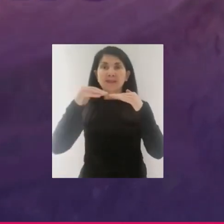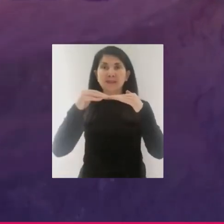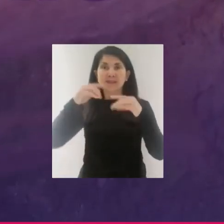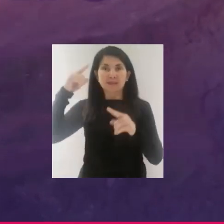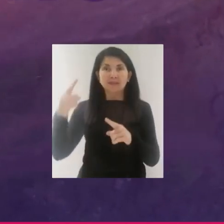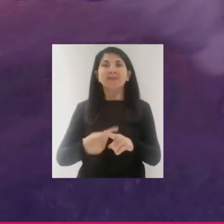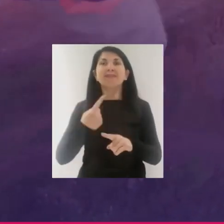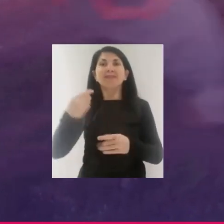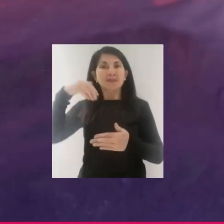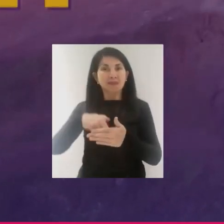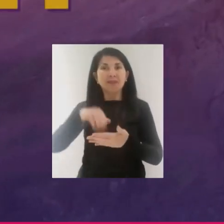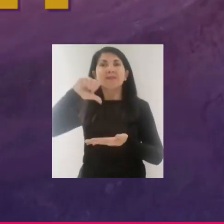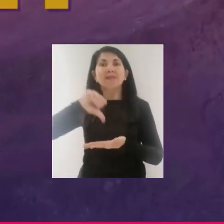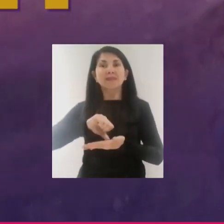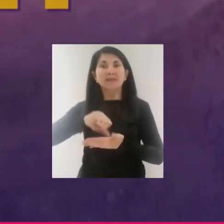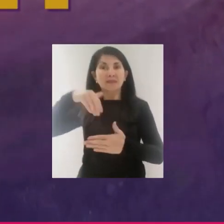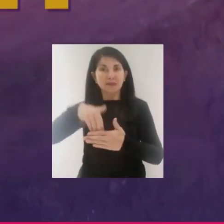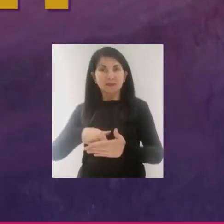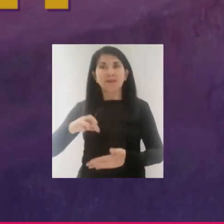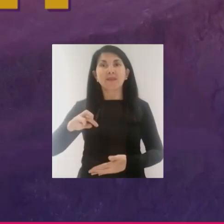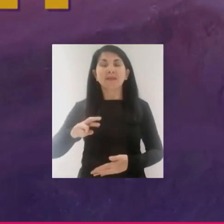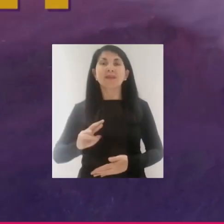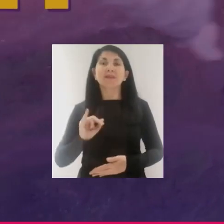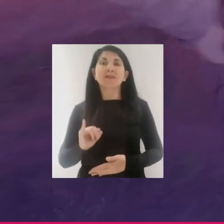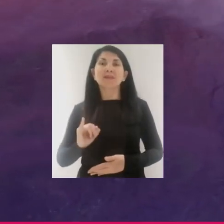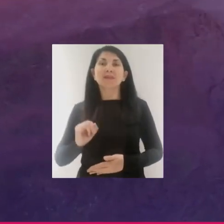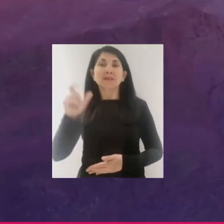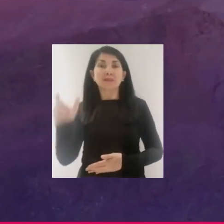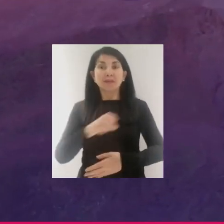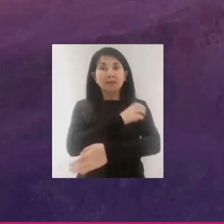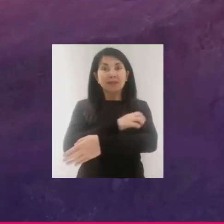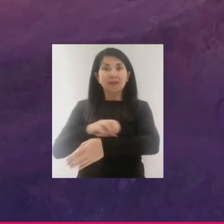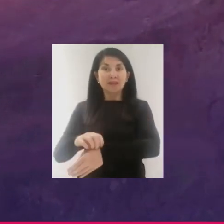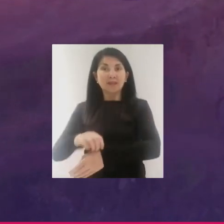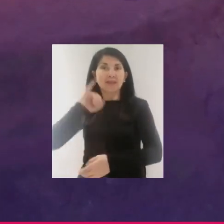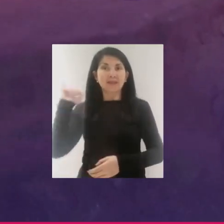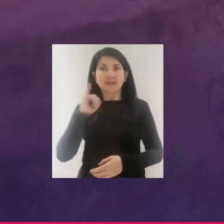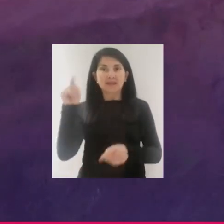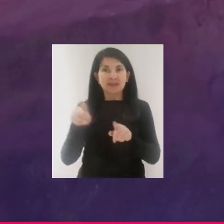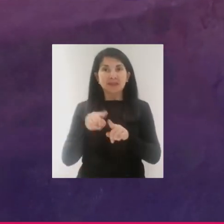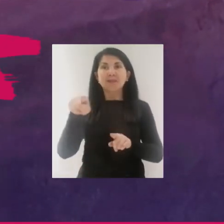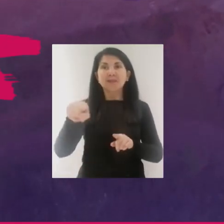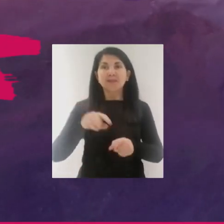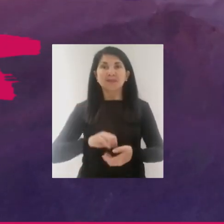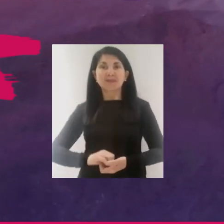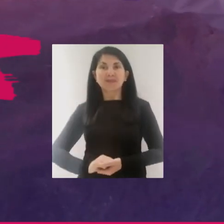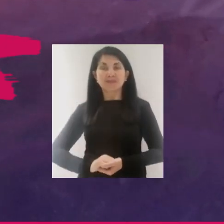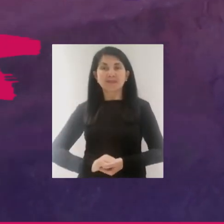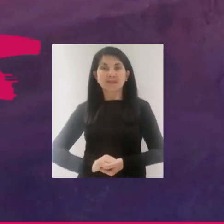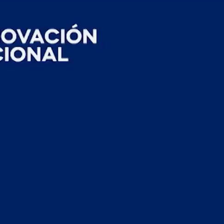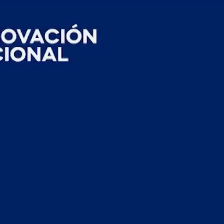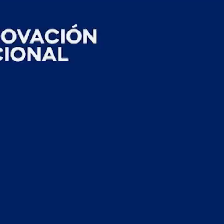Recuperemos el equilibrio. Vota Centro. Vota PRI. Regionalistas e independientes como tú.